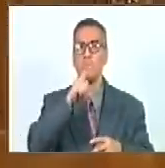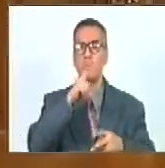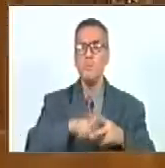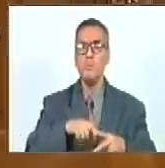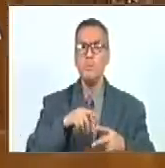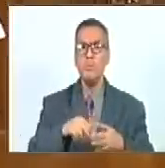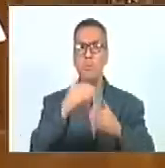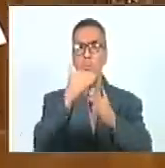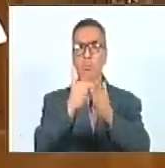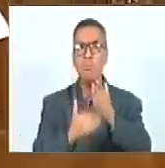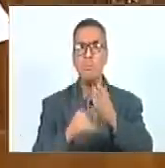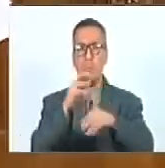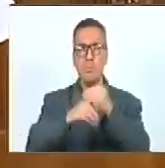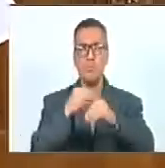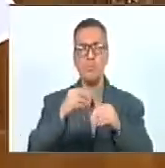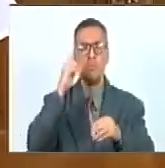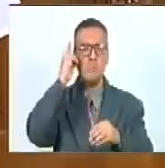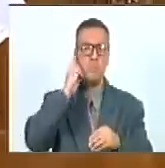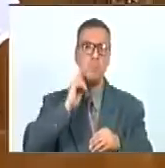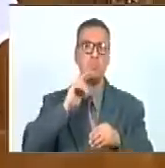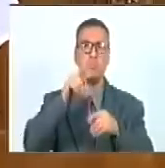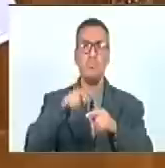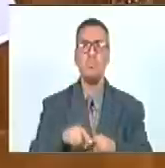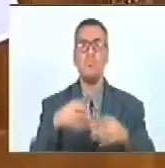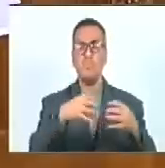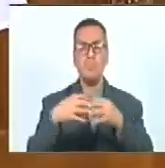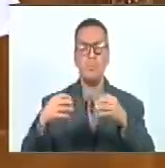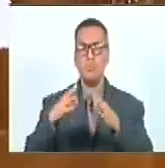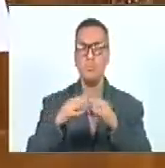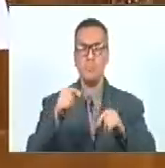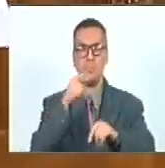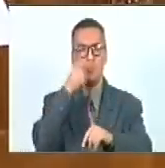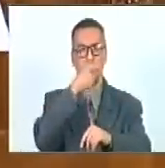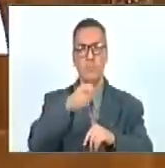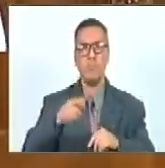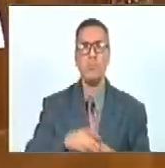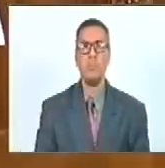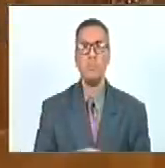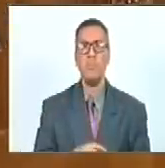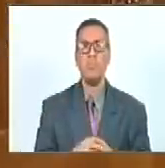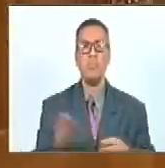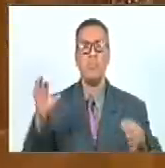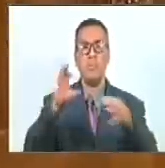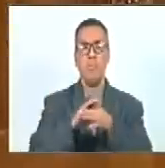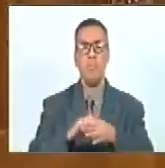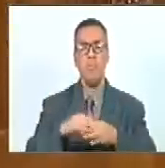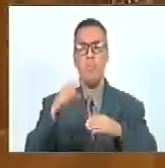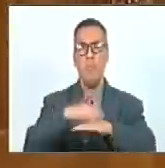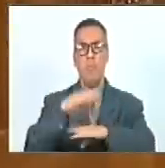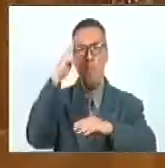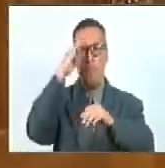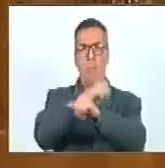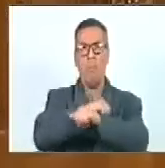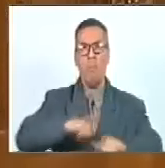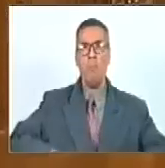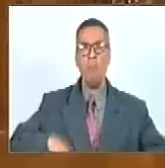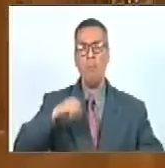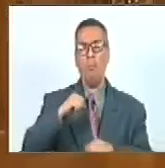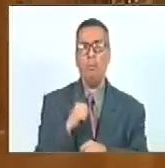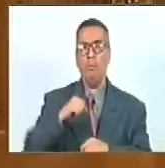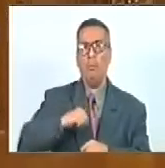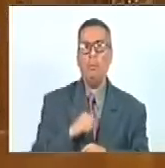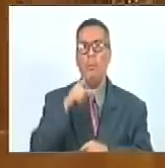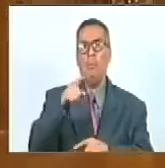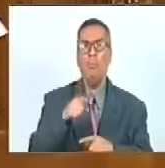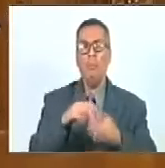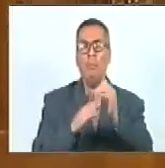con la concepción bolivariana de la lucha de todo el pueblo, con la unidad cívico, militar, policial y